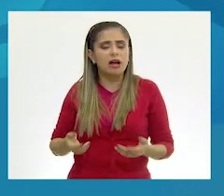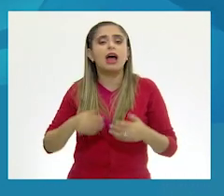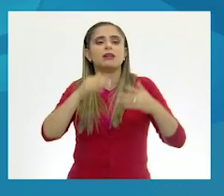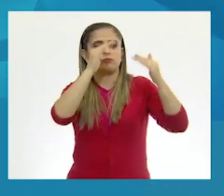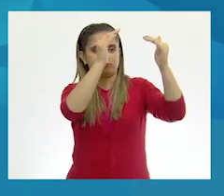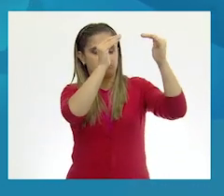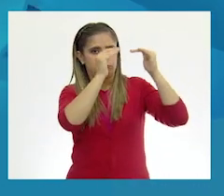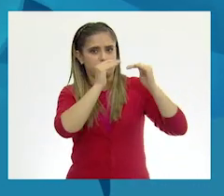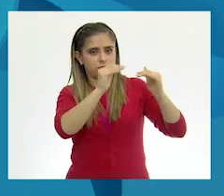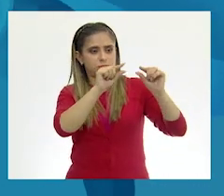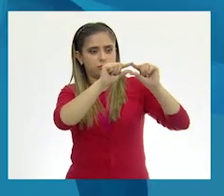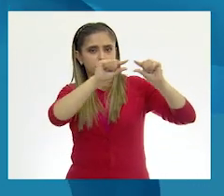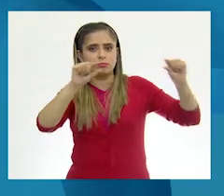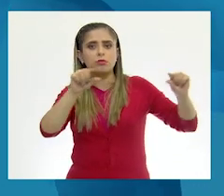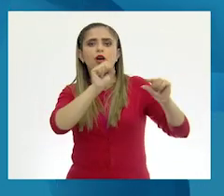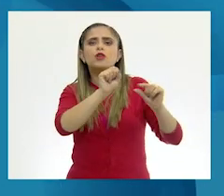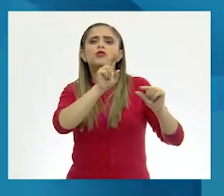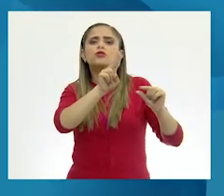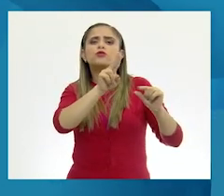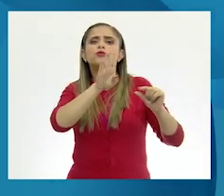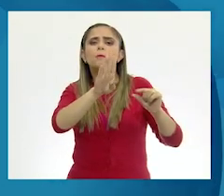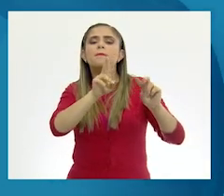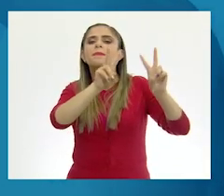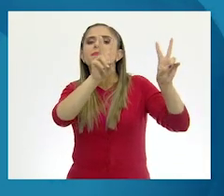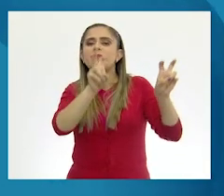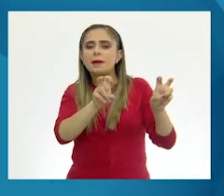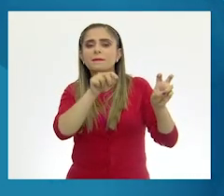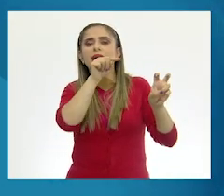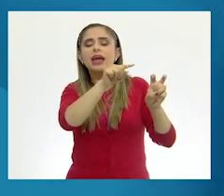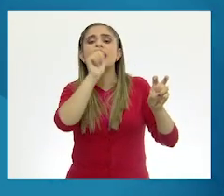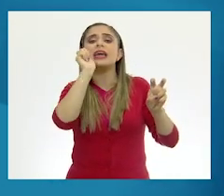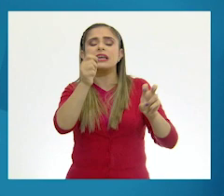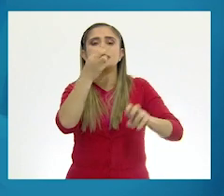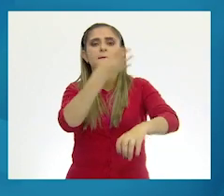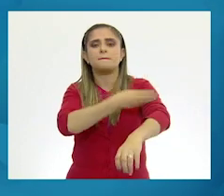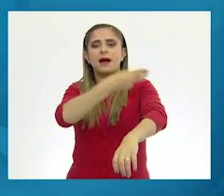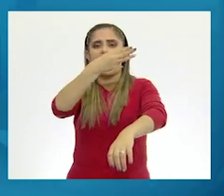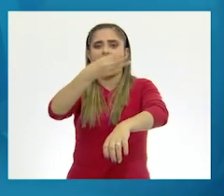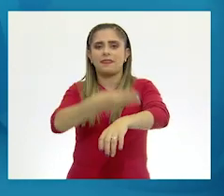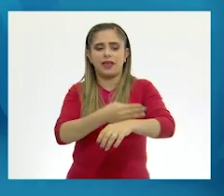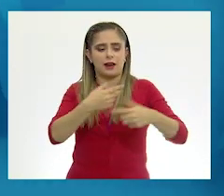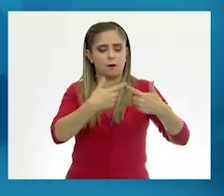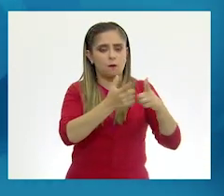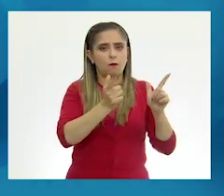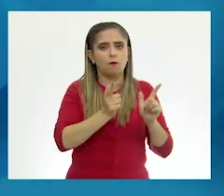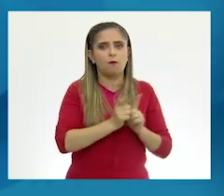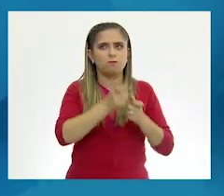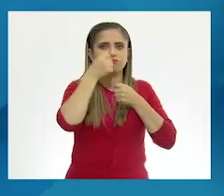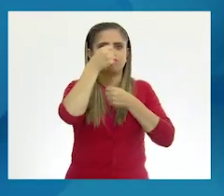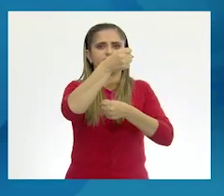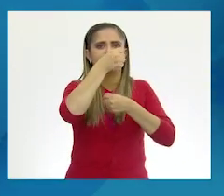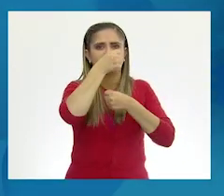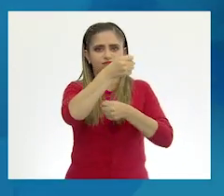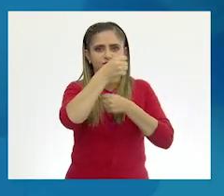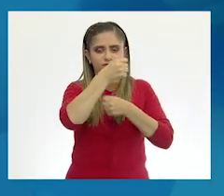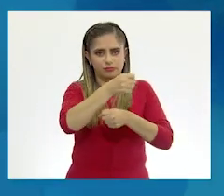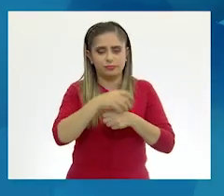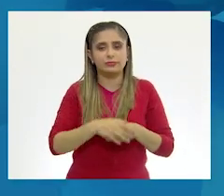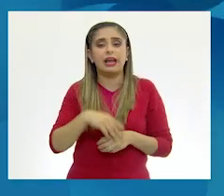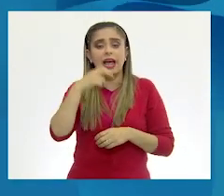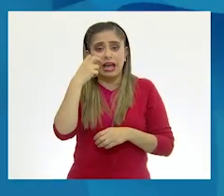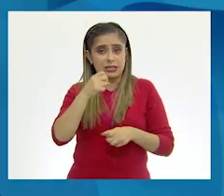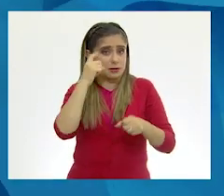título viene un subtema que habla sobre el movimiento maderista. Así es. Los primeros apartados de